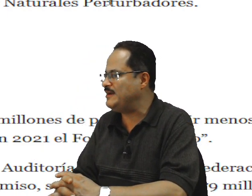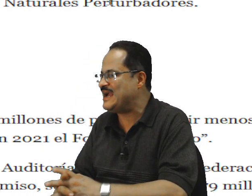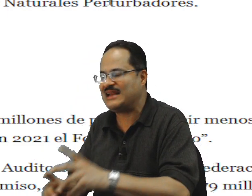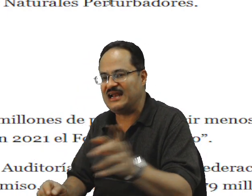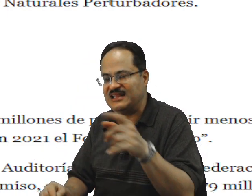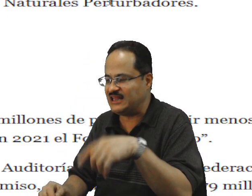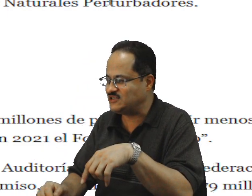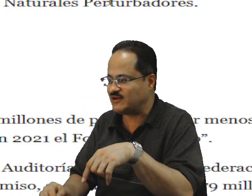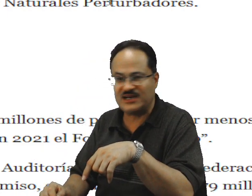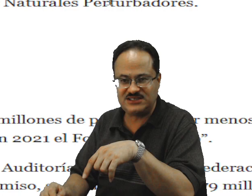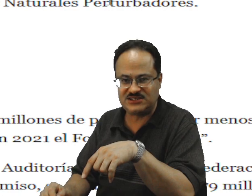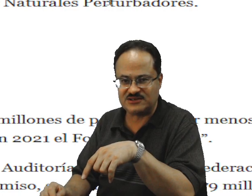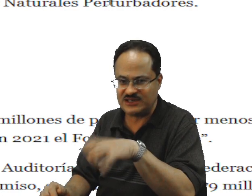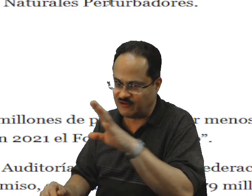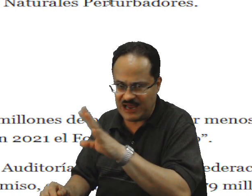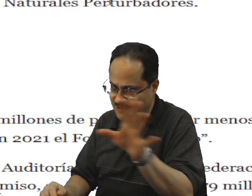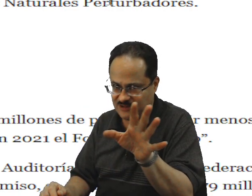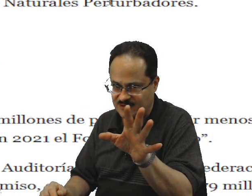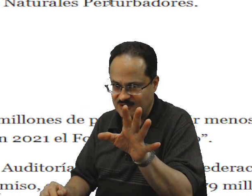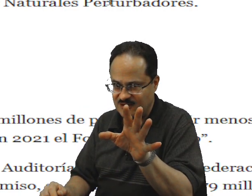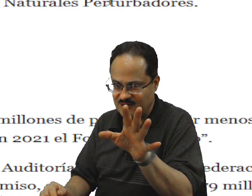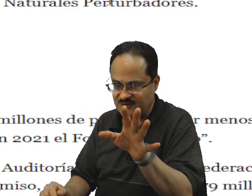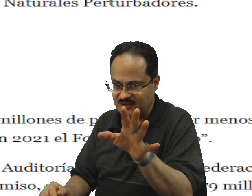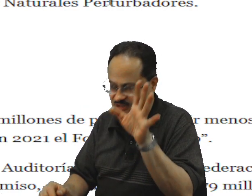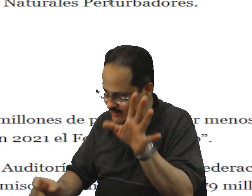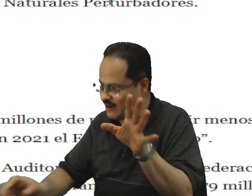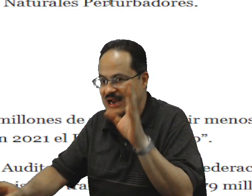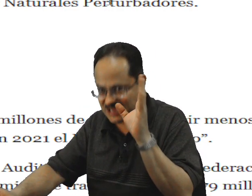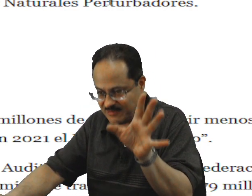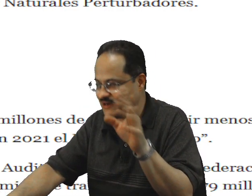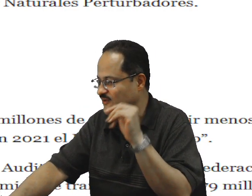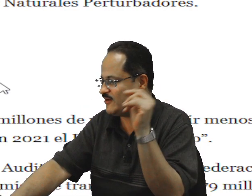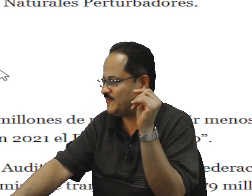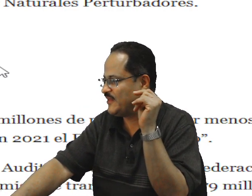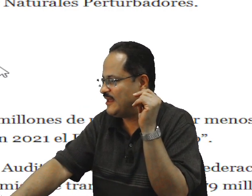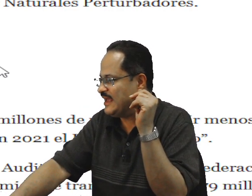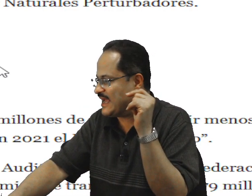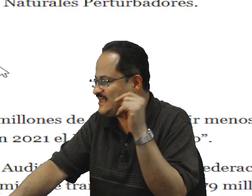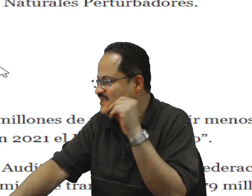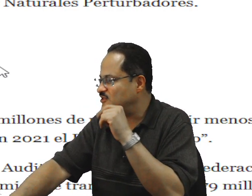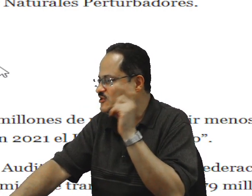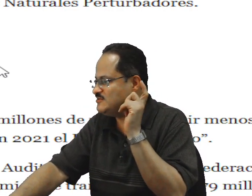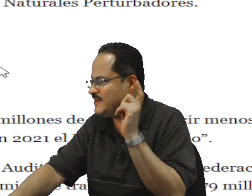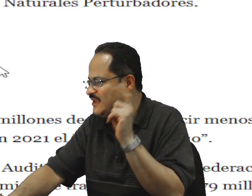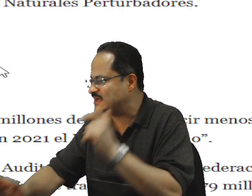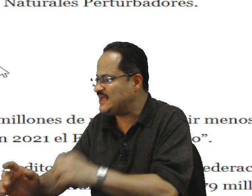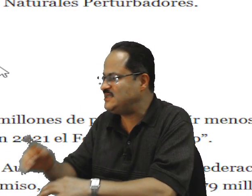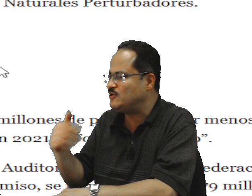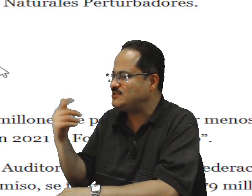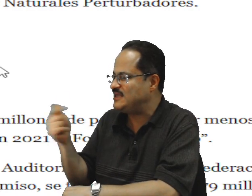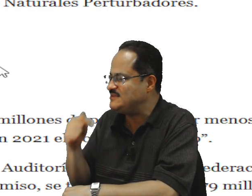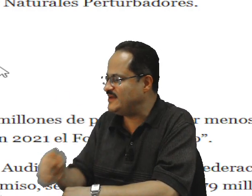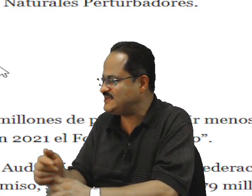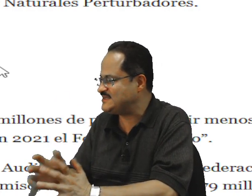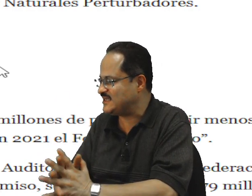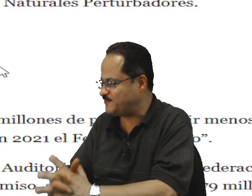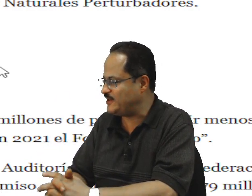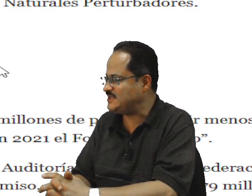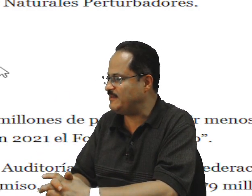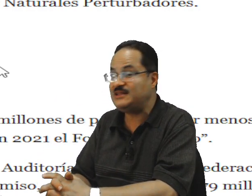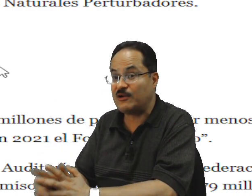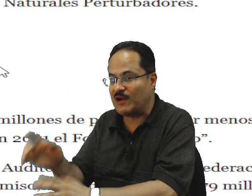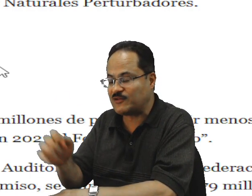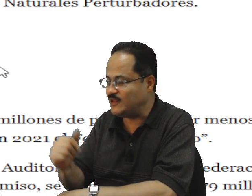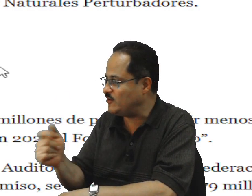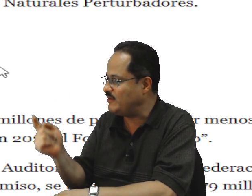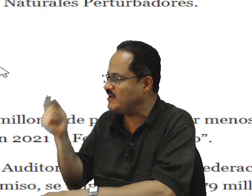que no habría Claridad en su ejercicio y no la ha habido ahorita van a ver a qué me refiero casi dos casi dos tres meses después